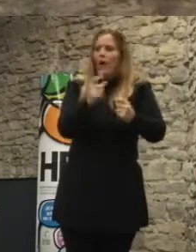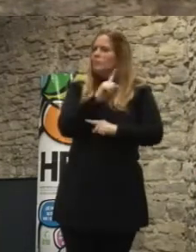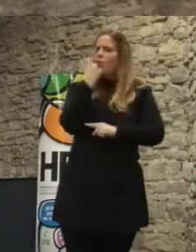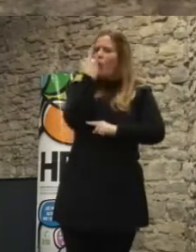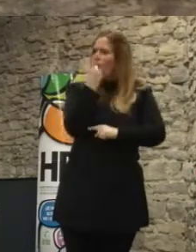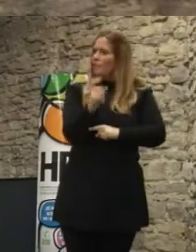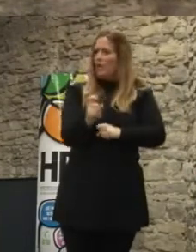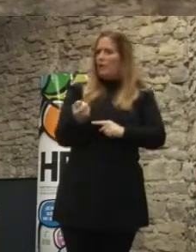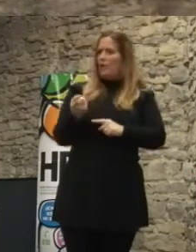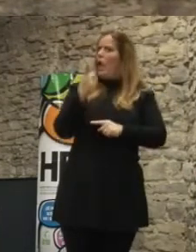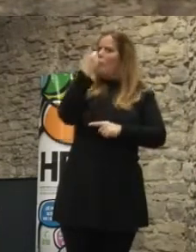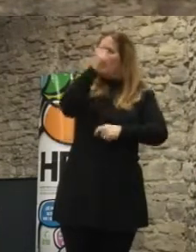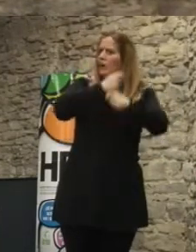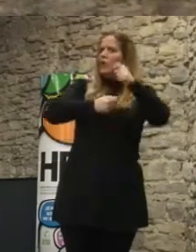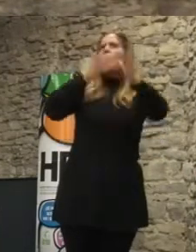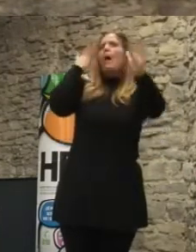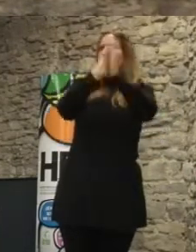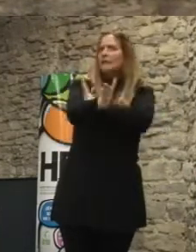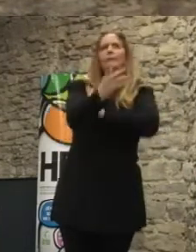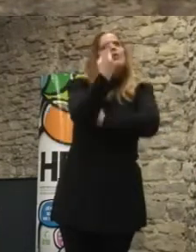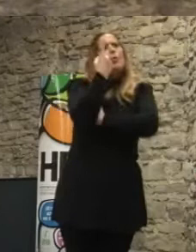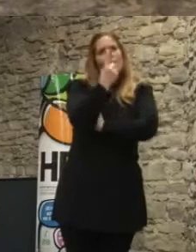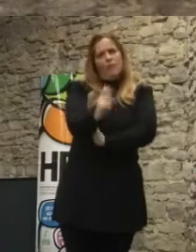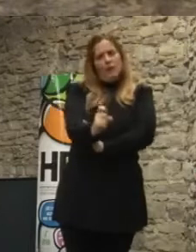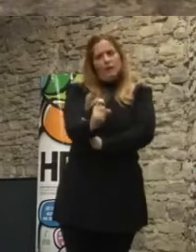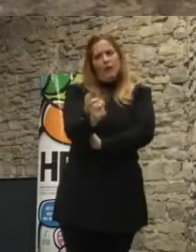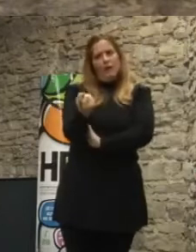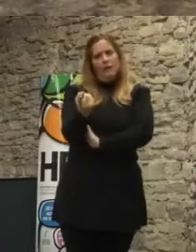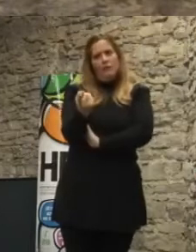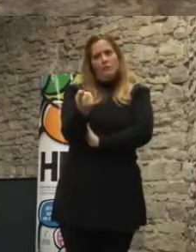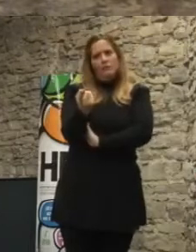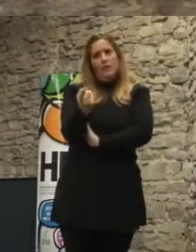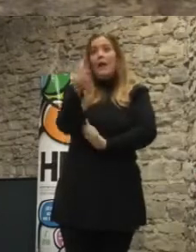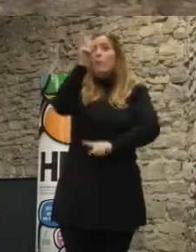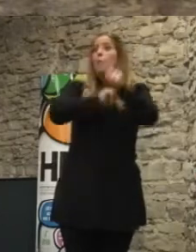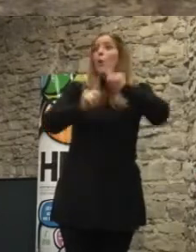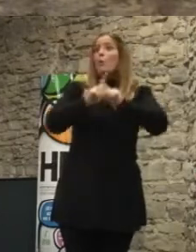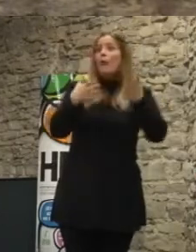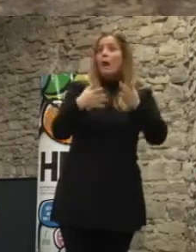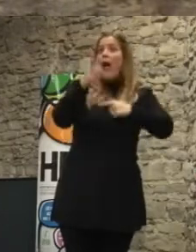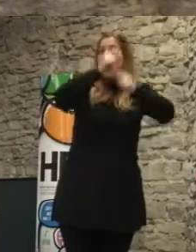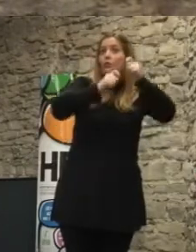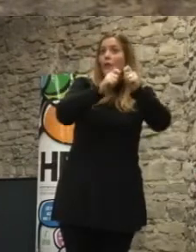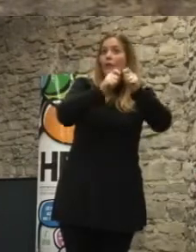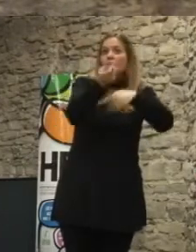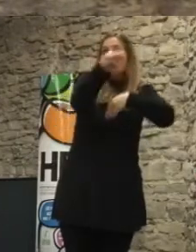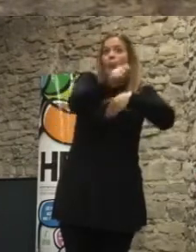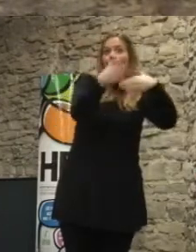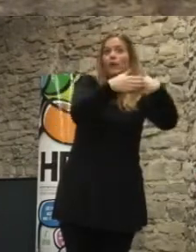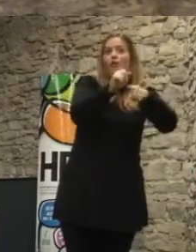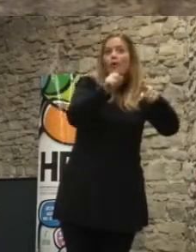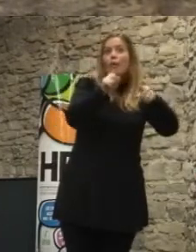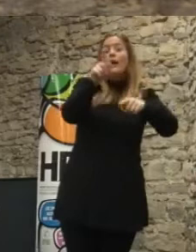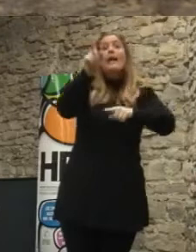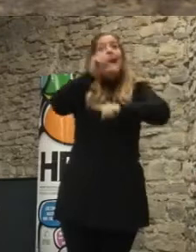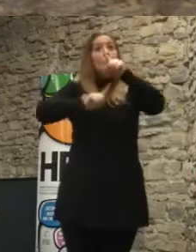no tienen por qué eternizarse. El problema no es que haya asociaciones que mueran, el problema es que no haya asociaciones que nazcan, digamos, ¿no?